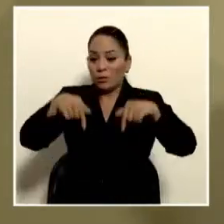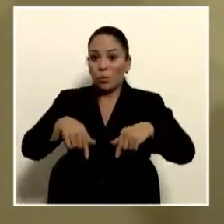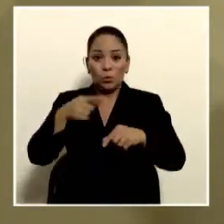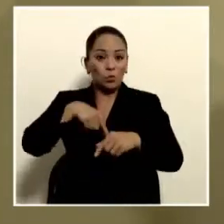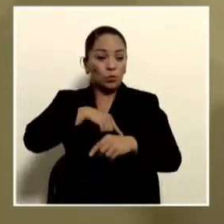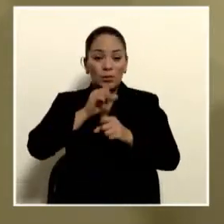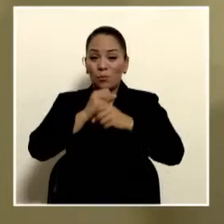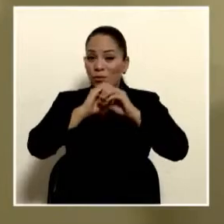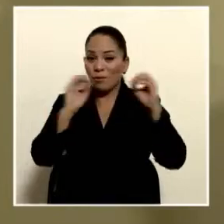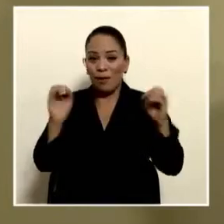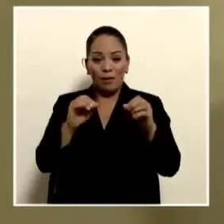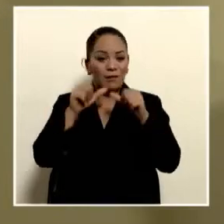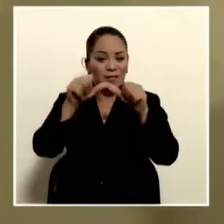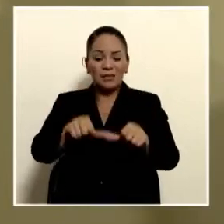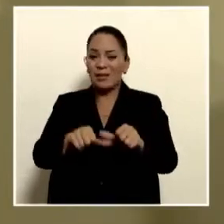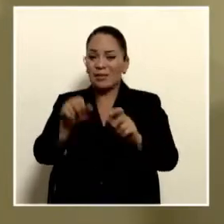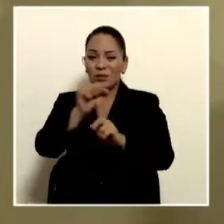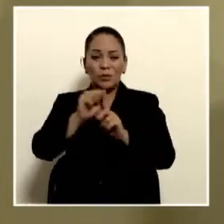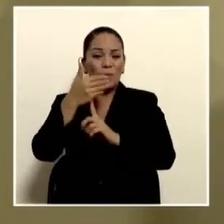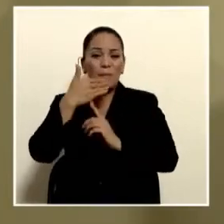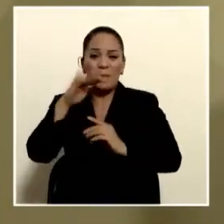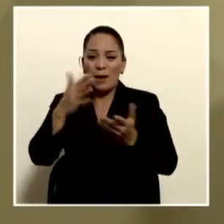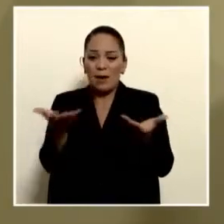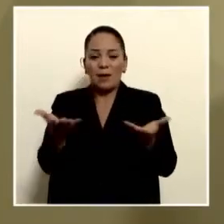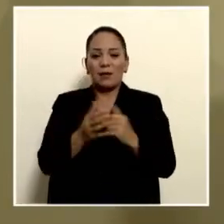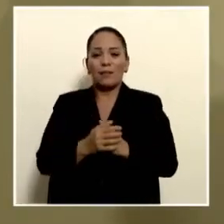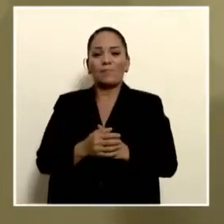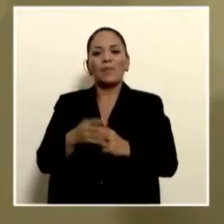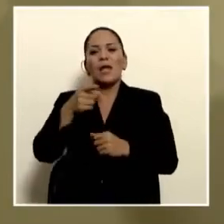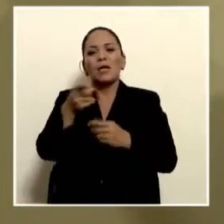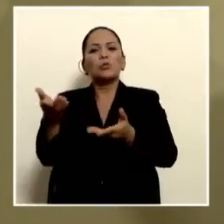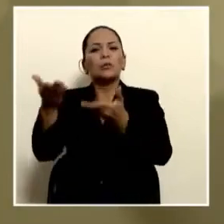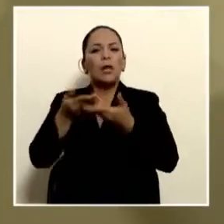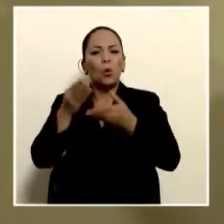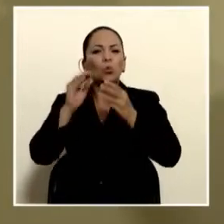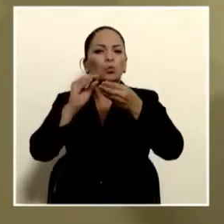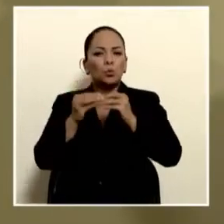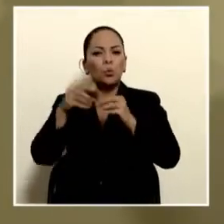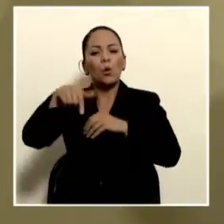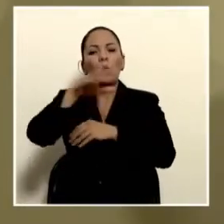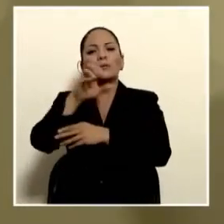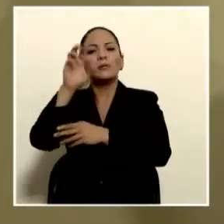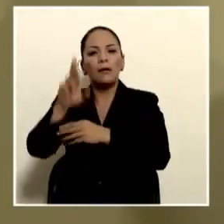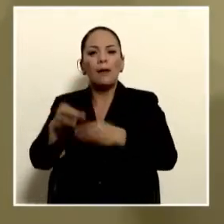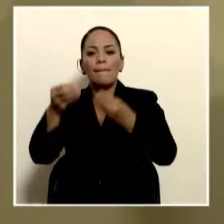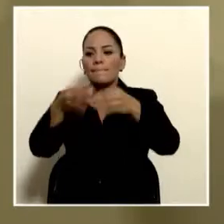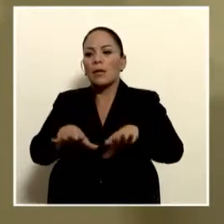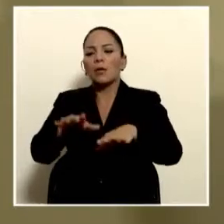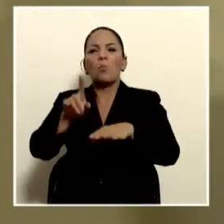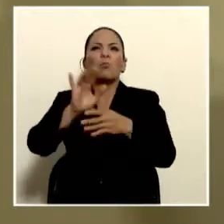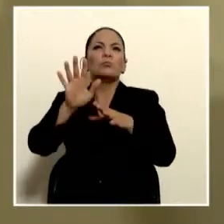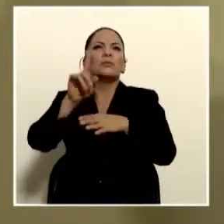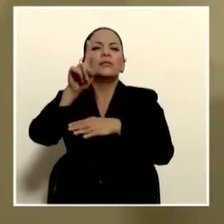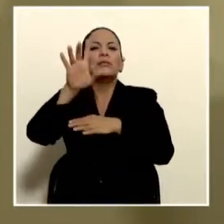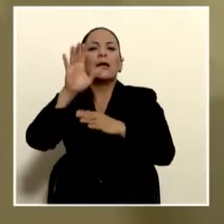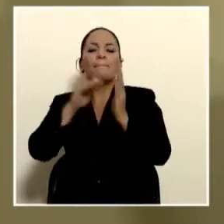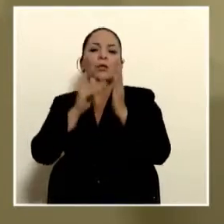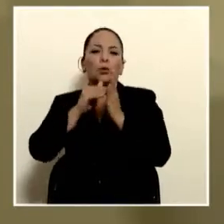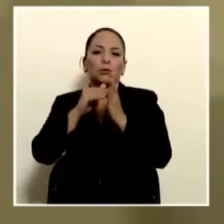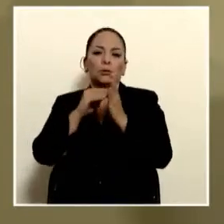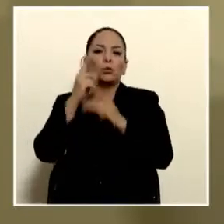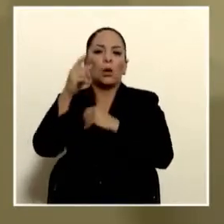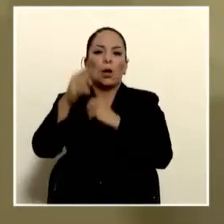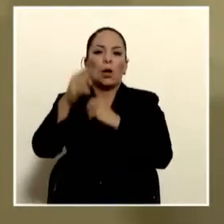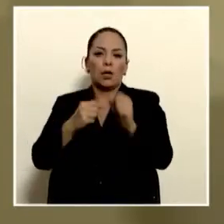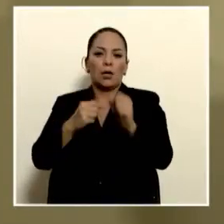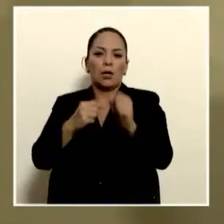a seguir colapsando. Ellos dan un número que hoy Costa Rica pierde como 100 millones de dólares al año, simplemente por no